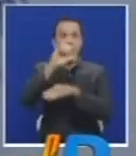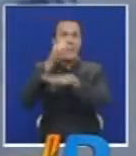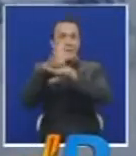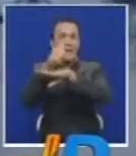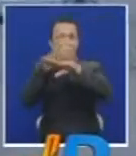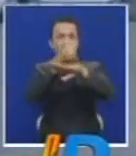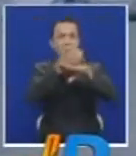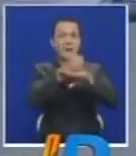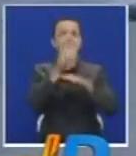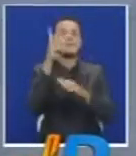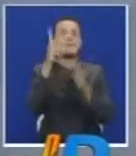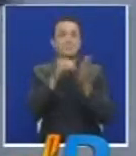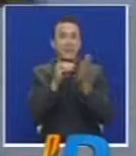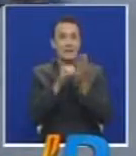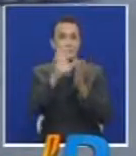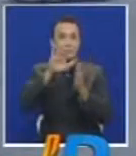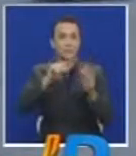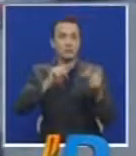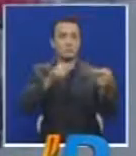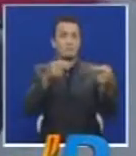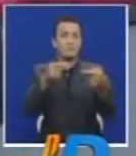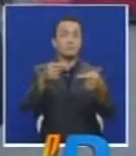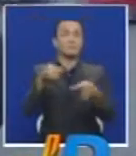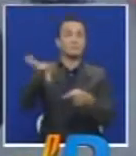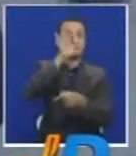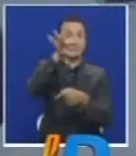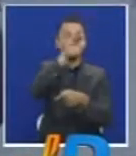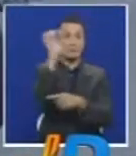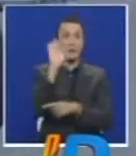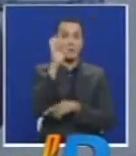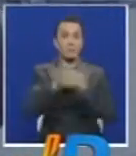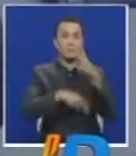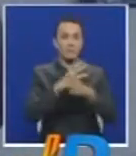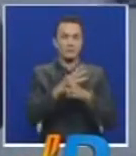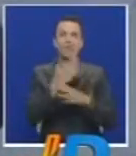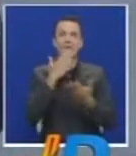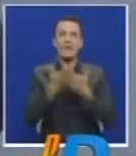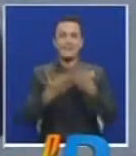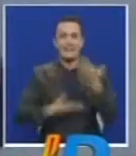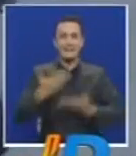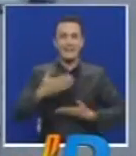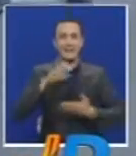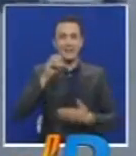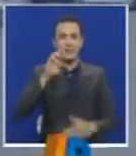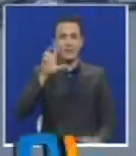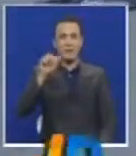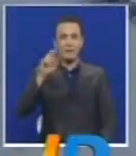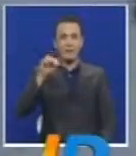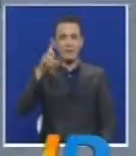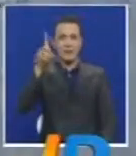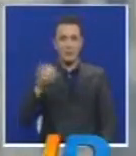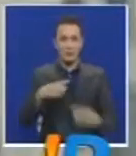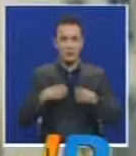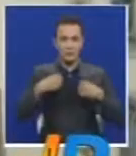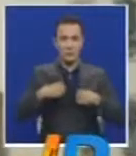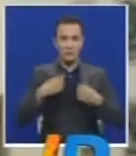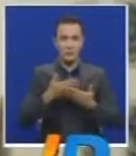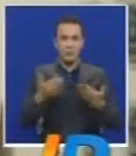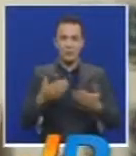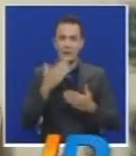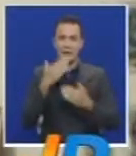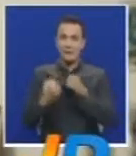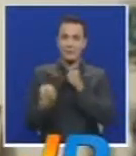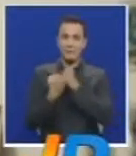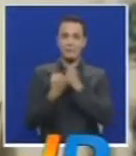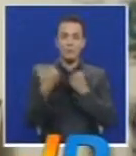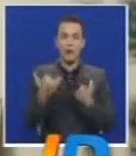Con la gala de Orlando Marmolejo, la mejor tienda de trajes exclusivos para grados, matrimonios, fiestas y eventos especiales, La Crónica. En exclusiva para